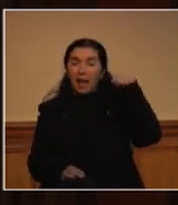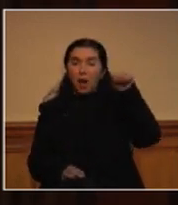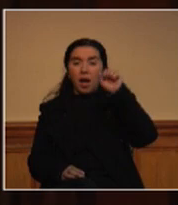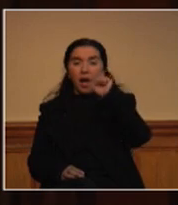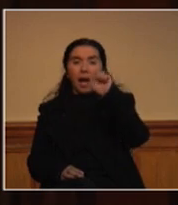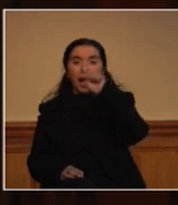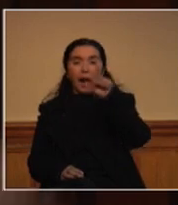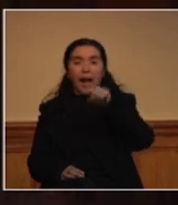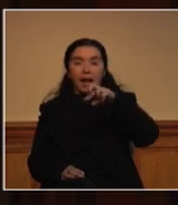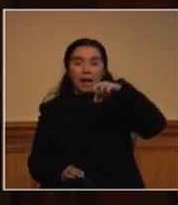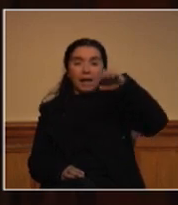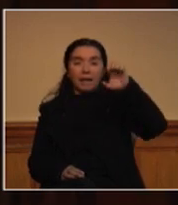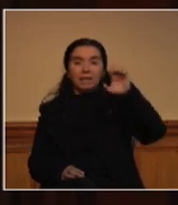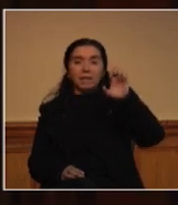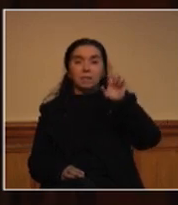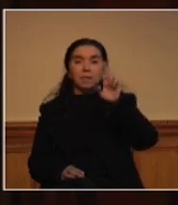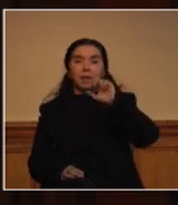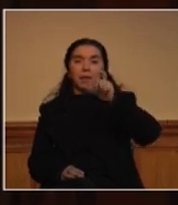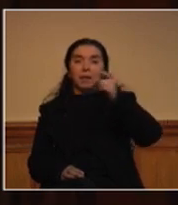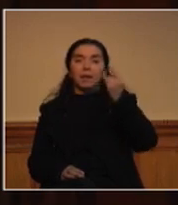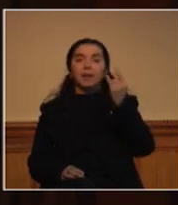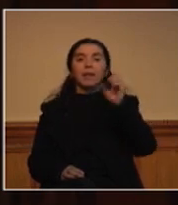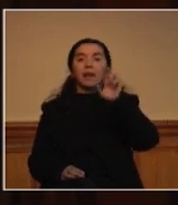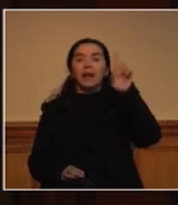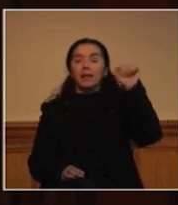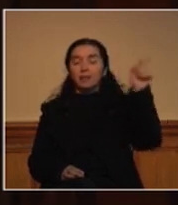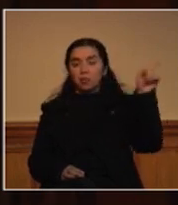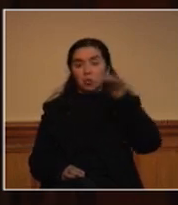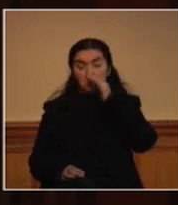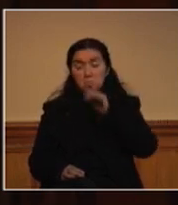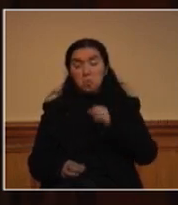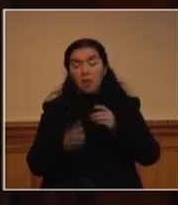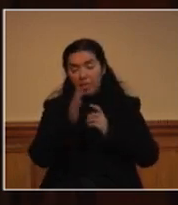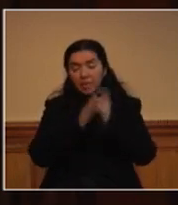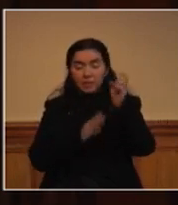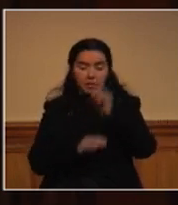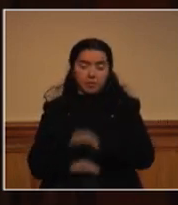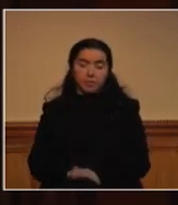déficit de atención. Hay otra investigación reciente que lo pone en evidencia.